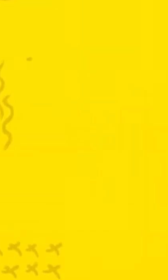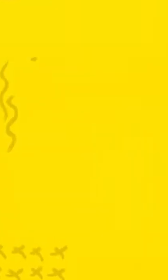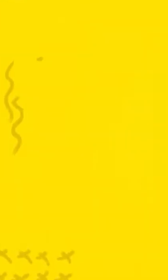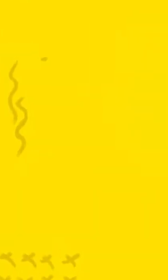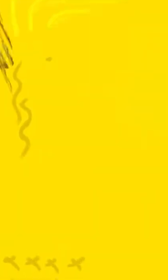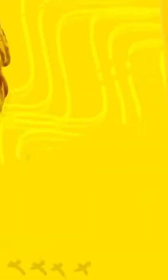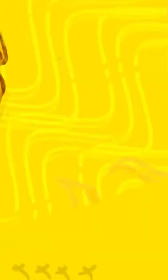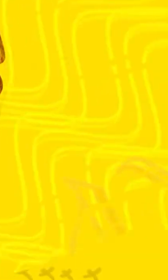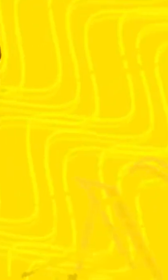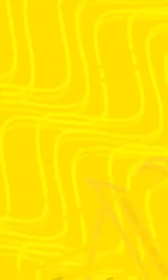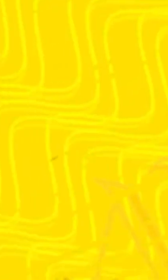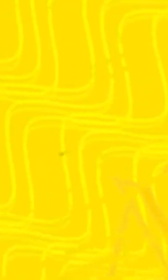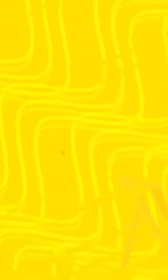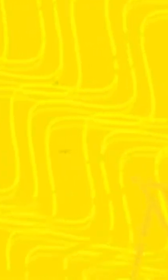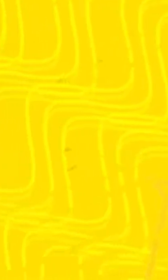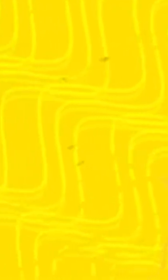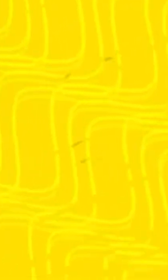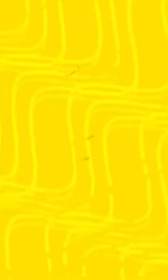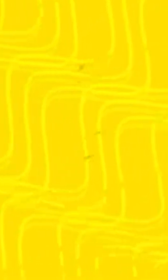Música